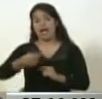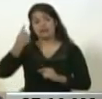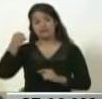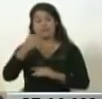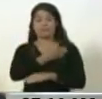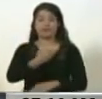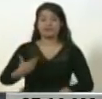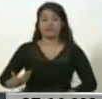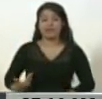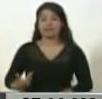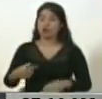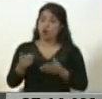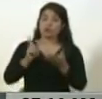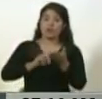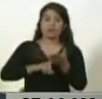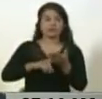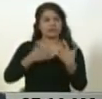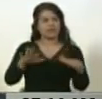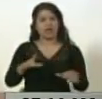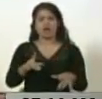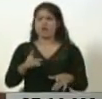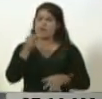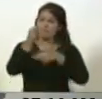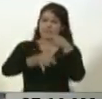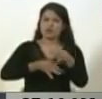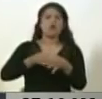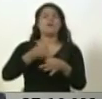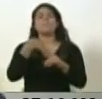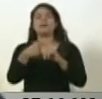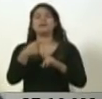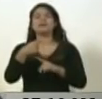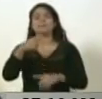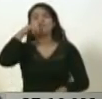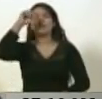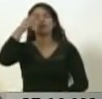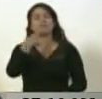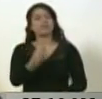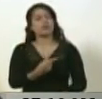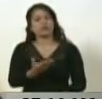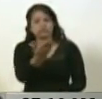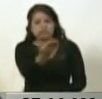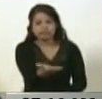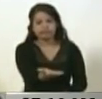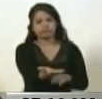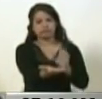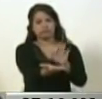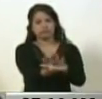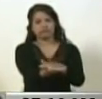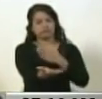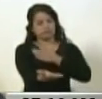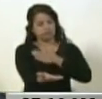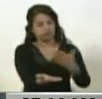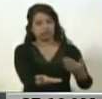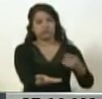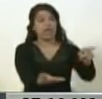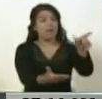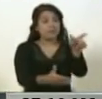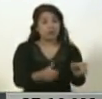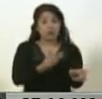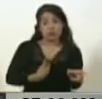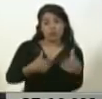presidente nuevamente emplazaba, y como él lo decía, doy la mano para todos aquellos empresarios, agentes económicos